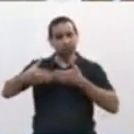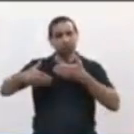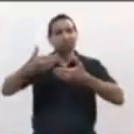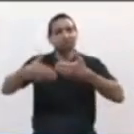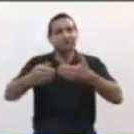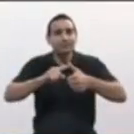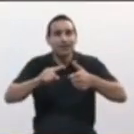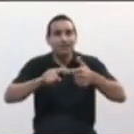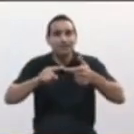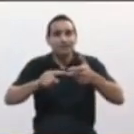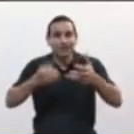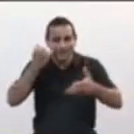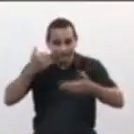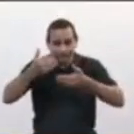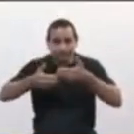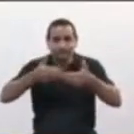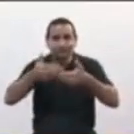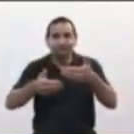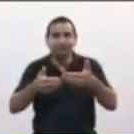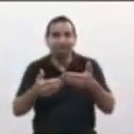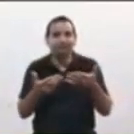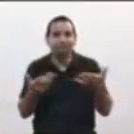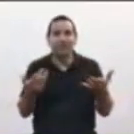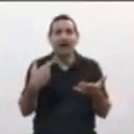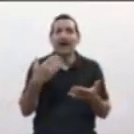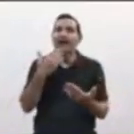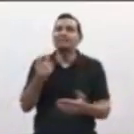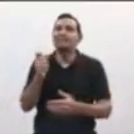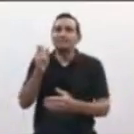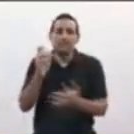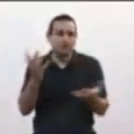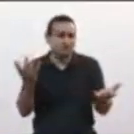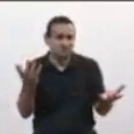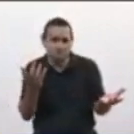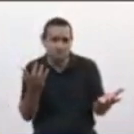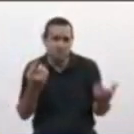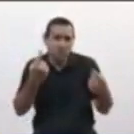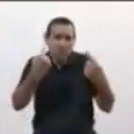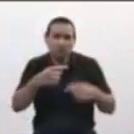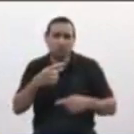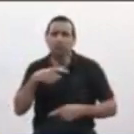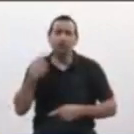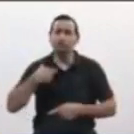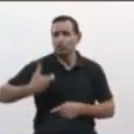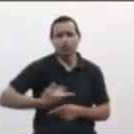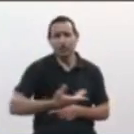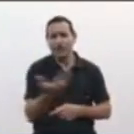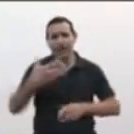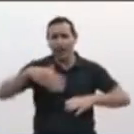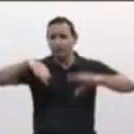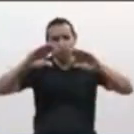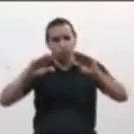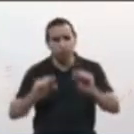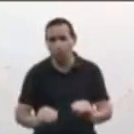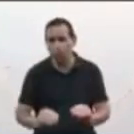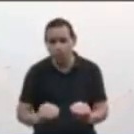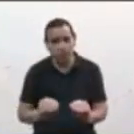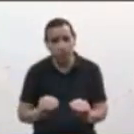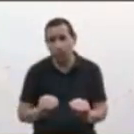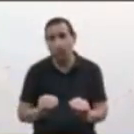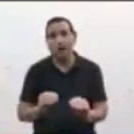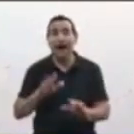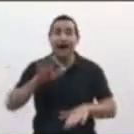no son propiedad de nadie han sido cosas que toda la sociedad en conjunto a veces